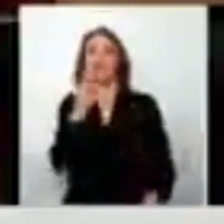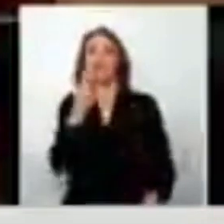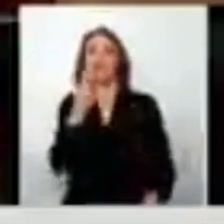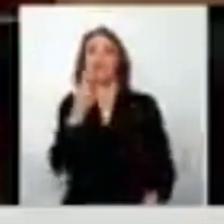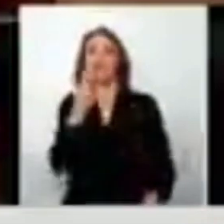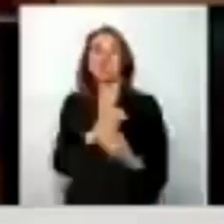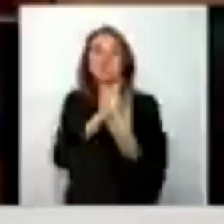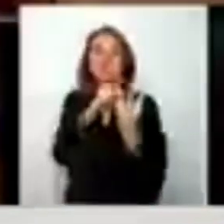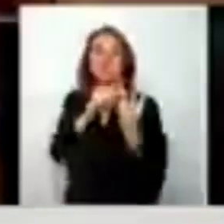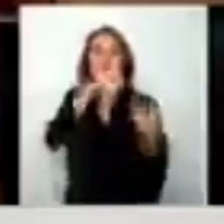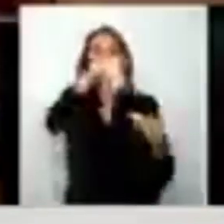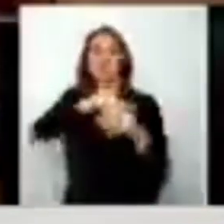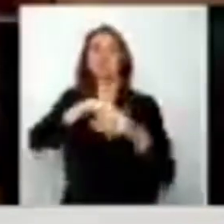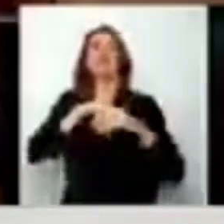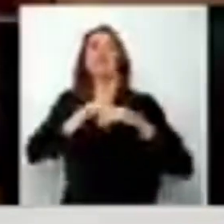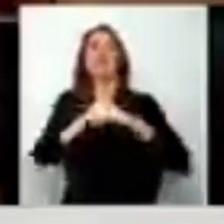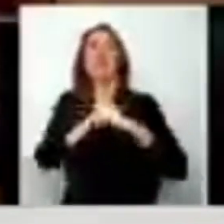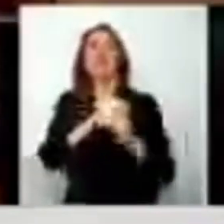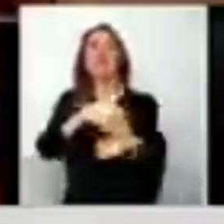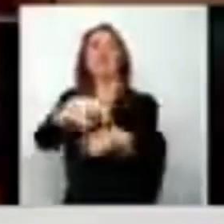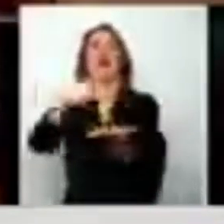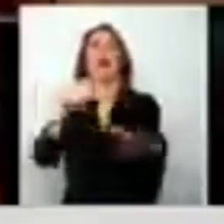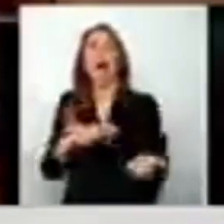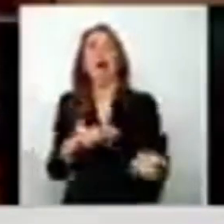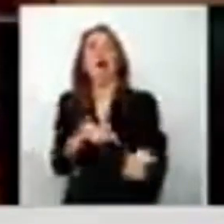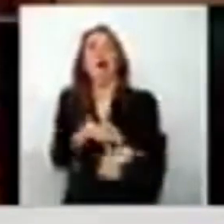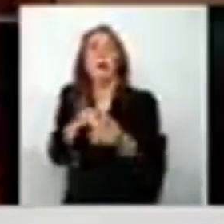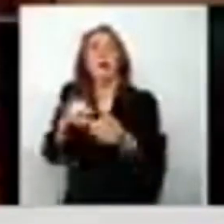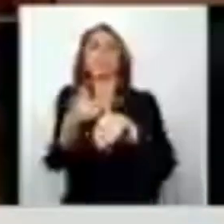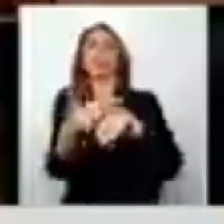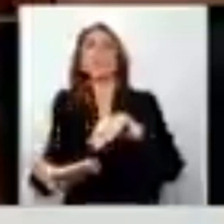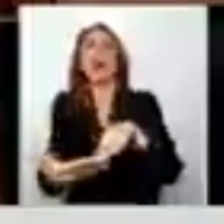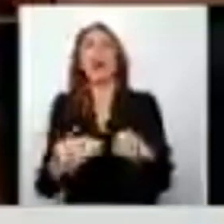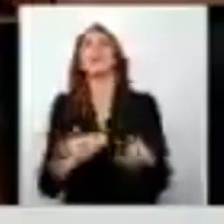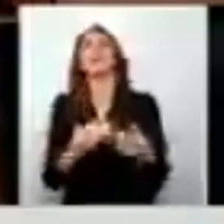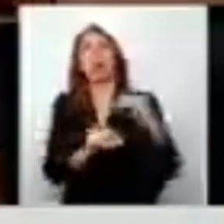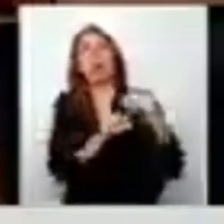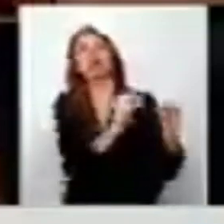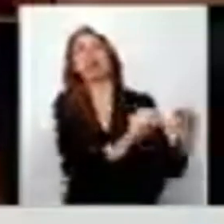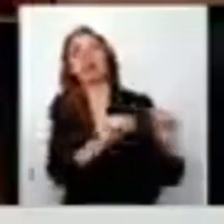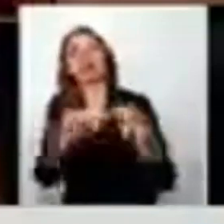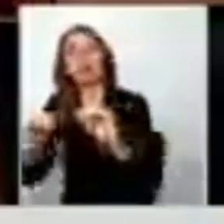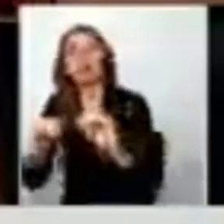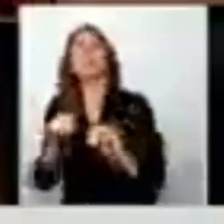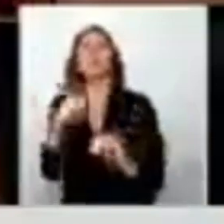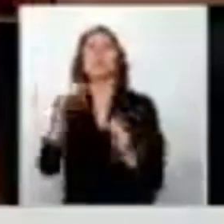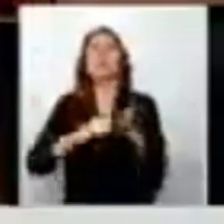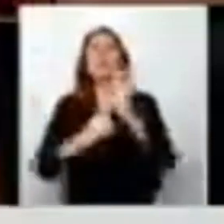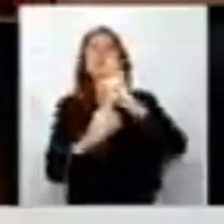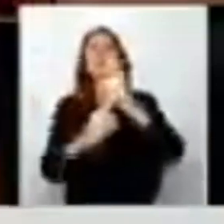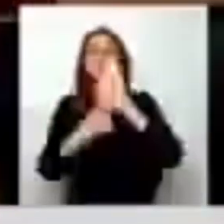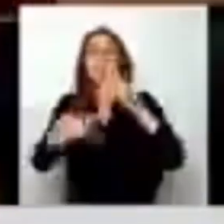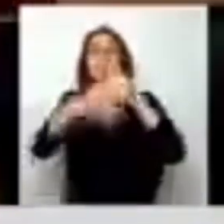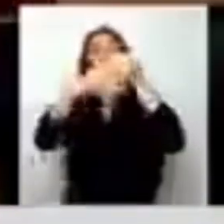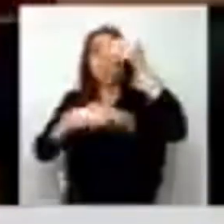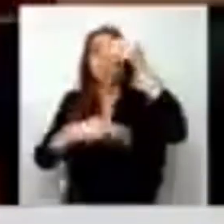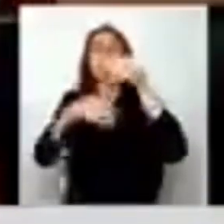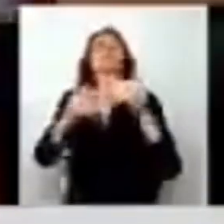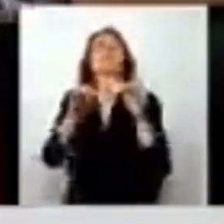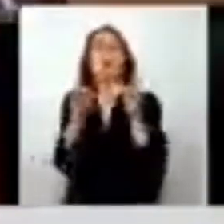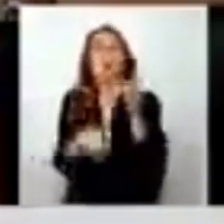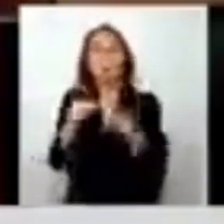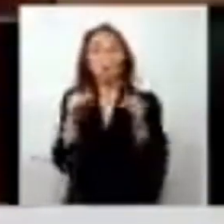llega tarde esta ley. ¿Y ahora qué va a pasar con las indicaciones? ¿Va a haber justicia con esta ley? ¿Va a haber una señal? ¿Va a haber empatía?